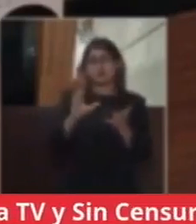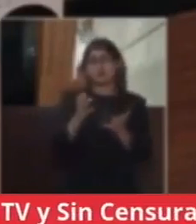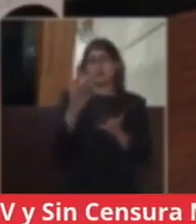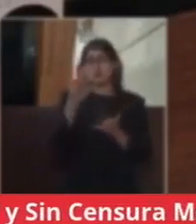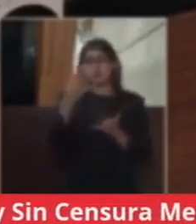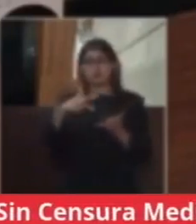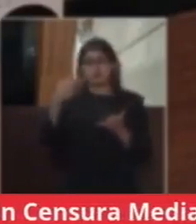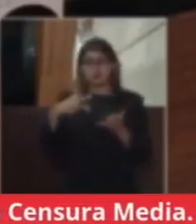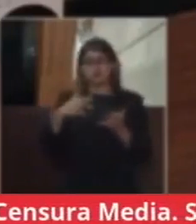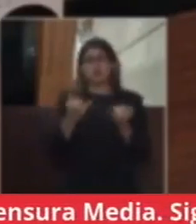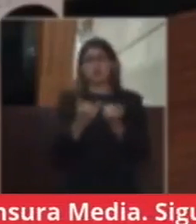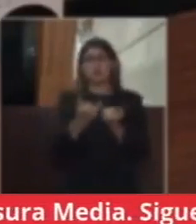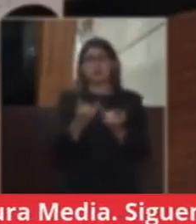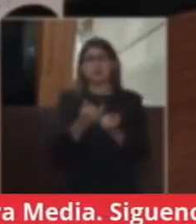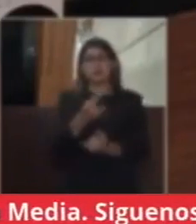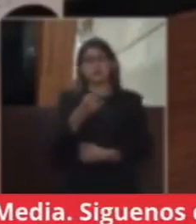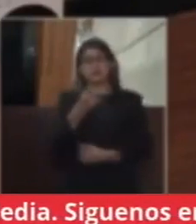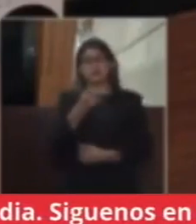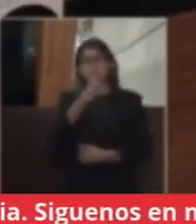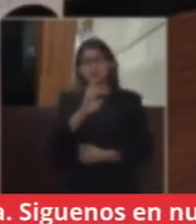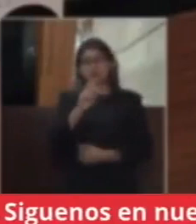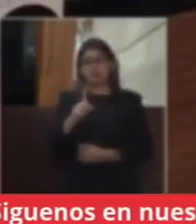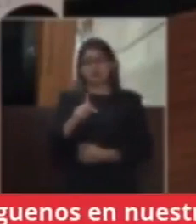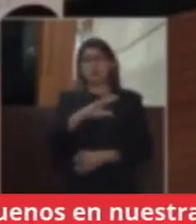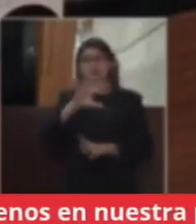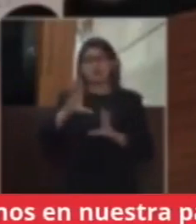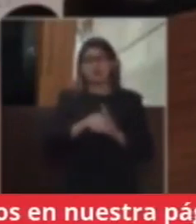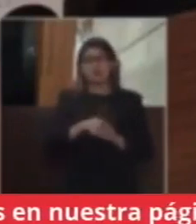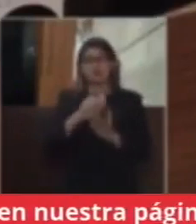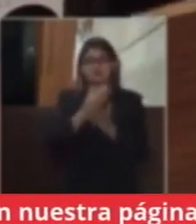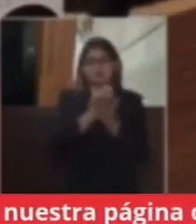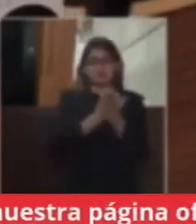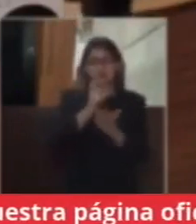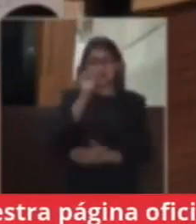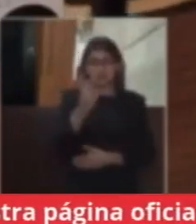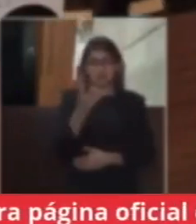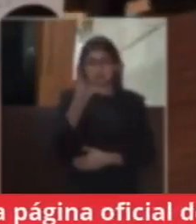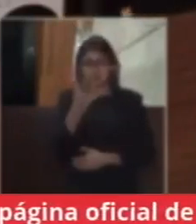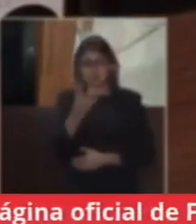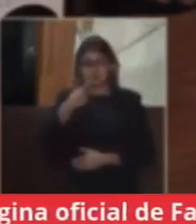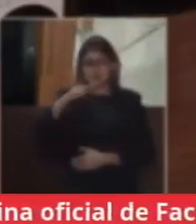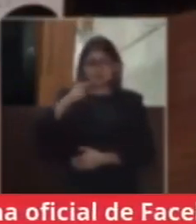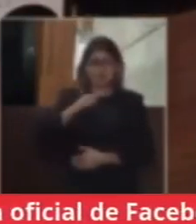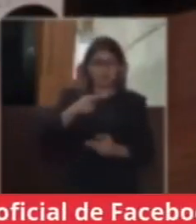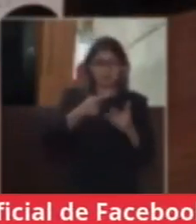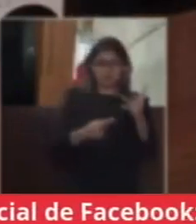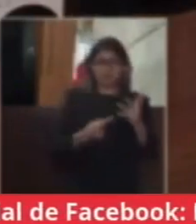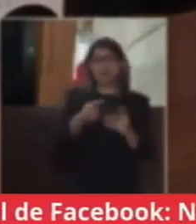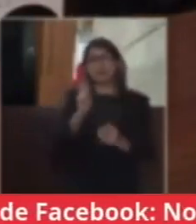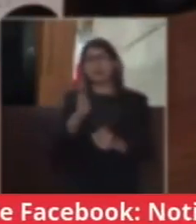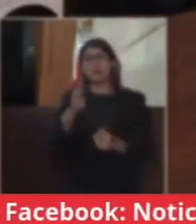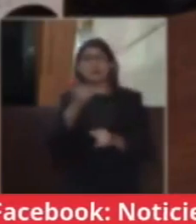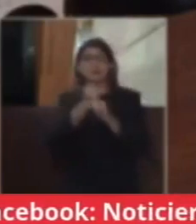de este proceso del 21, es decir, para los procesos siguientes al 21, ya legislen como la Constitución